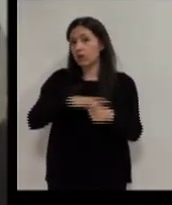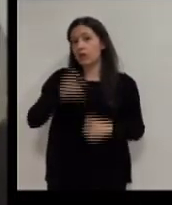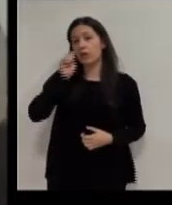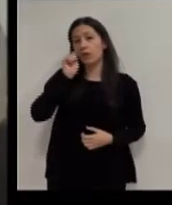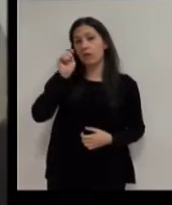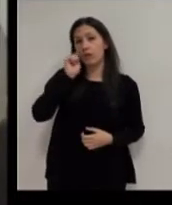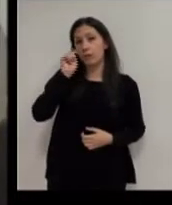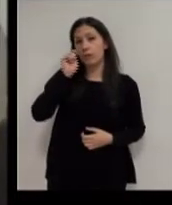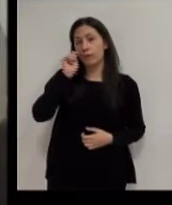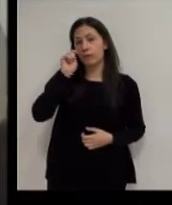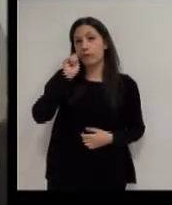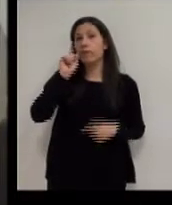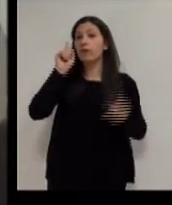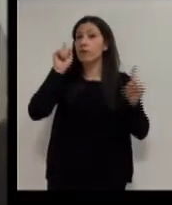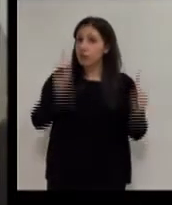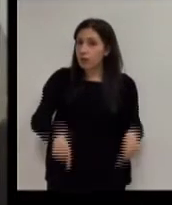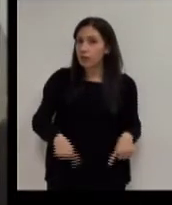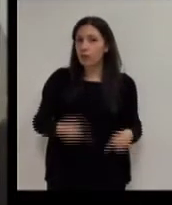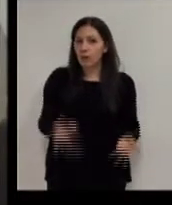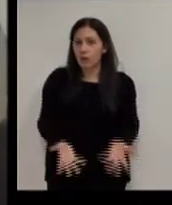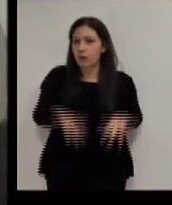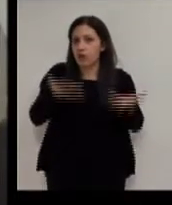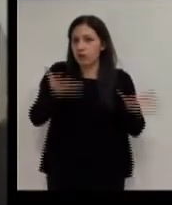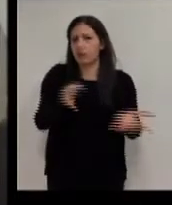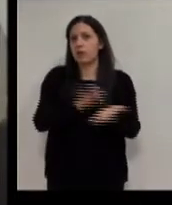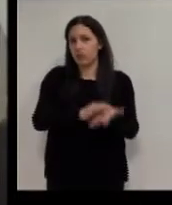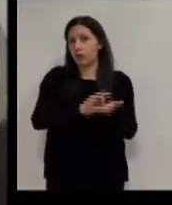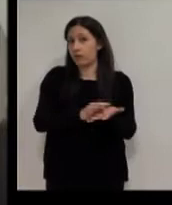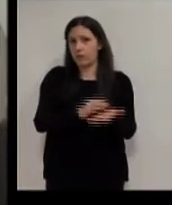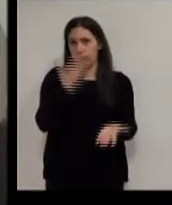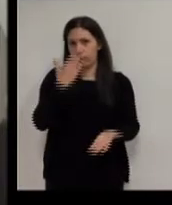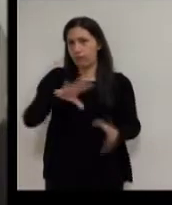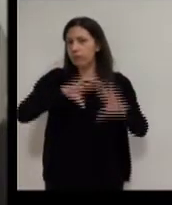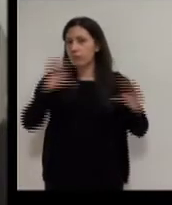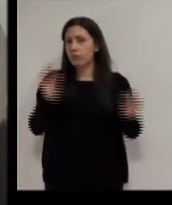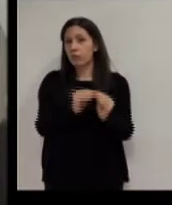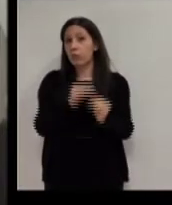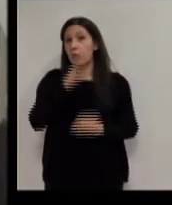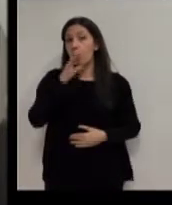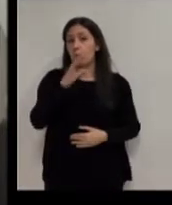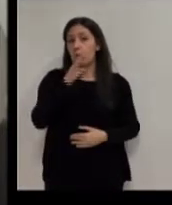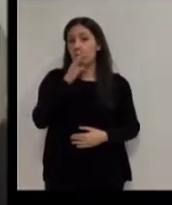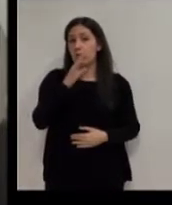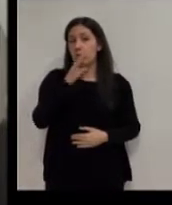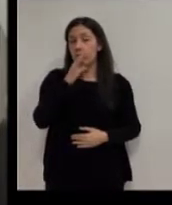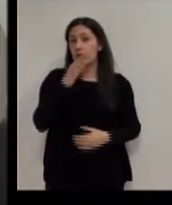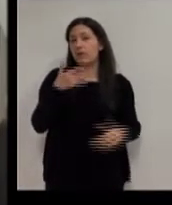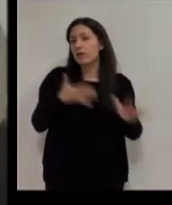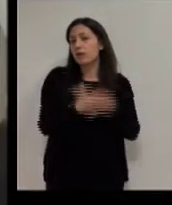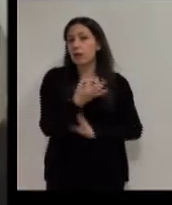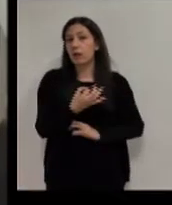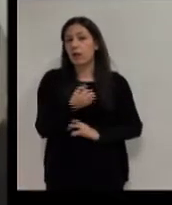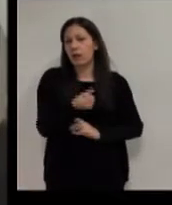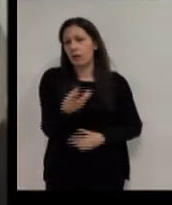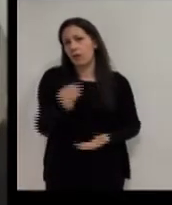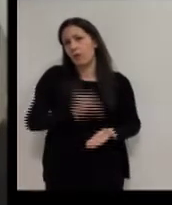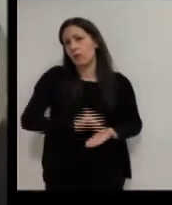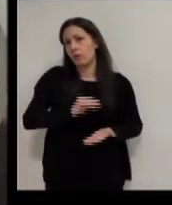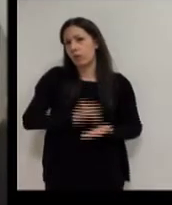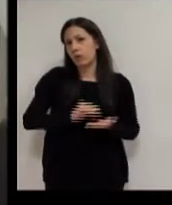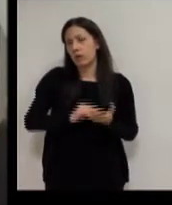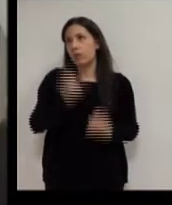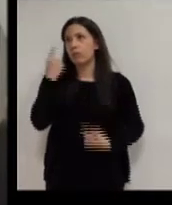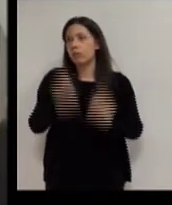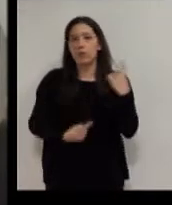turismo, del sector turístico y de la prestación del servicio, en definitiva. Porque es algo que en varias ocasiones, en